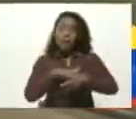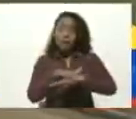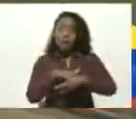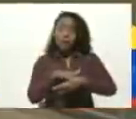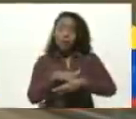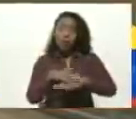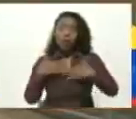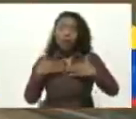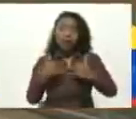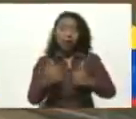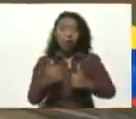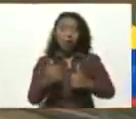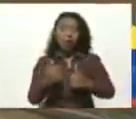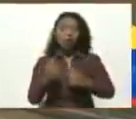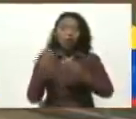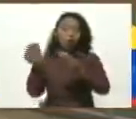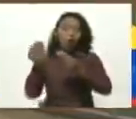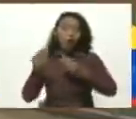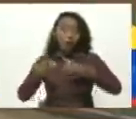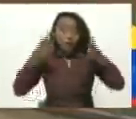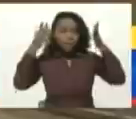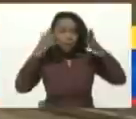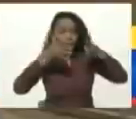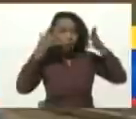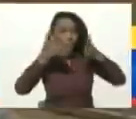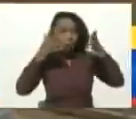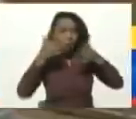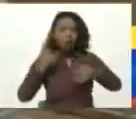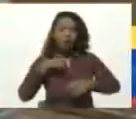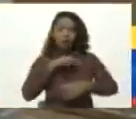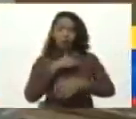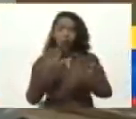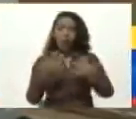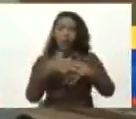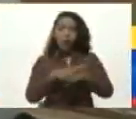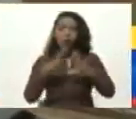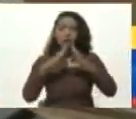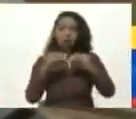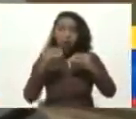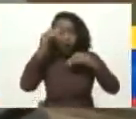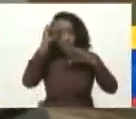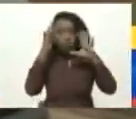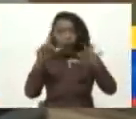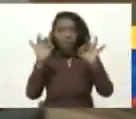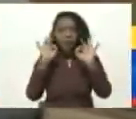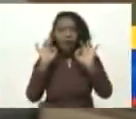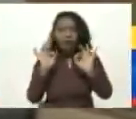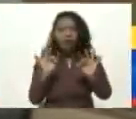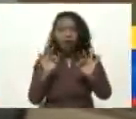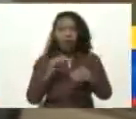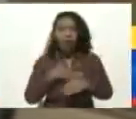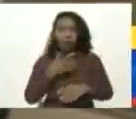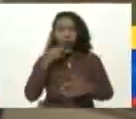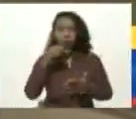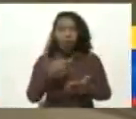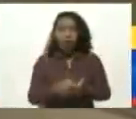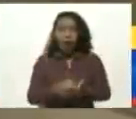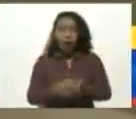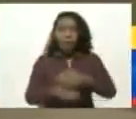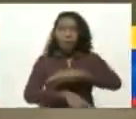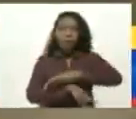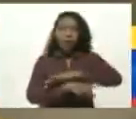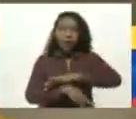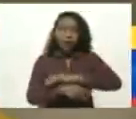Carlos Alvarado nos bajó las orientaciones, nosotros incluimos atención especializada, podemos mencionarle